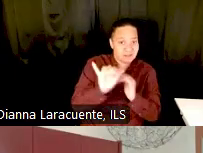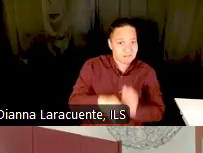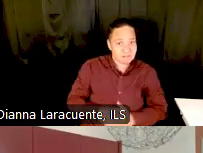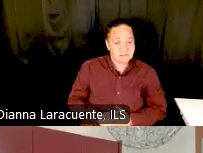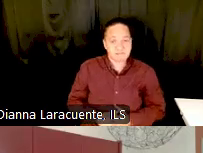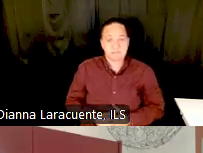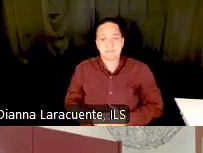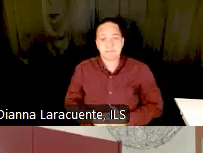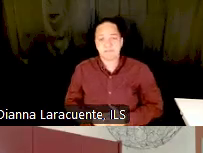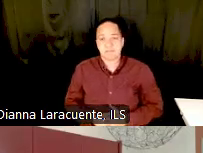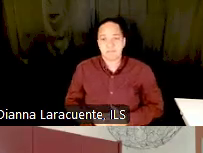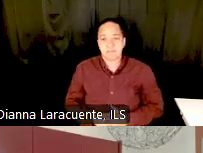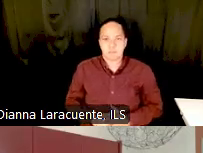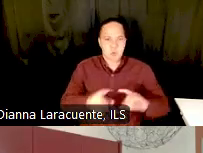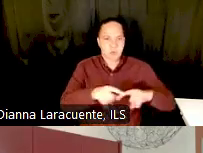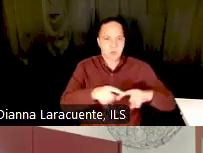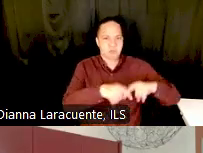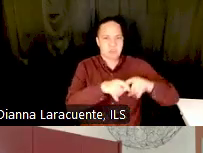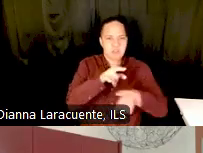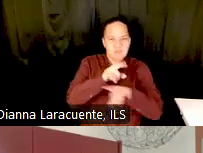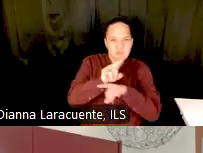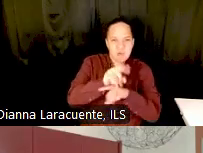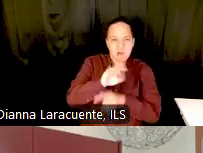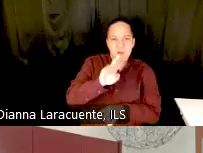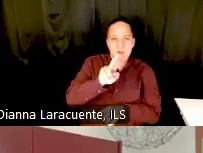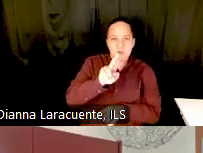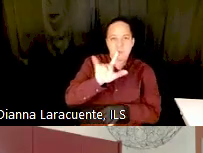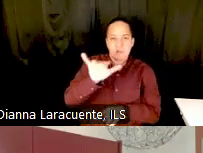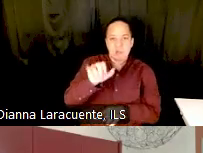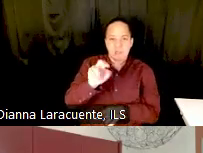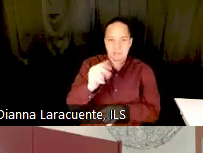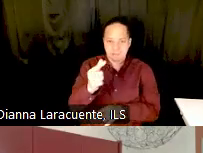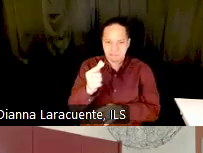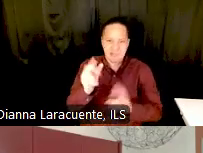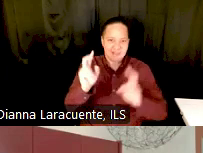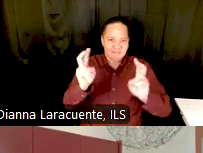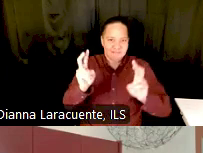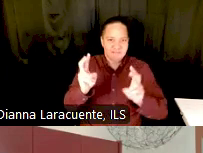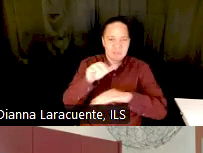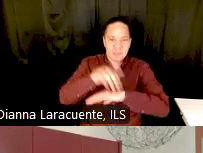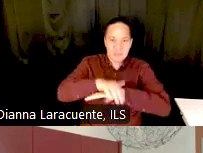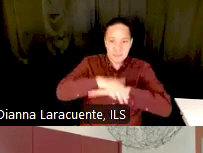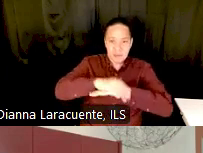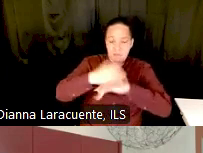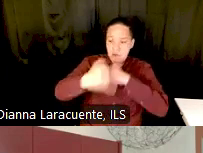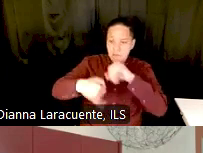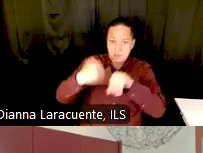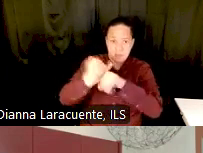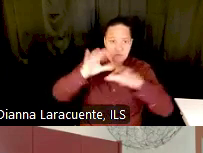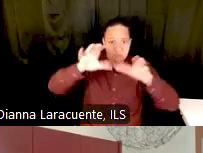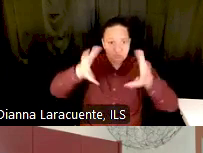Y aquí, ¿verdad? Un paréntesis, el bullying es una palabra de origen del inglés, pero es internacionalmente reconocida